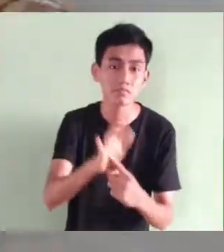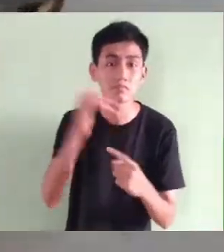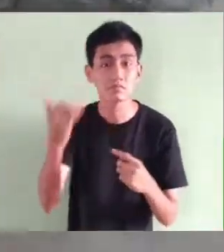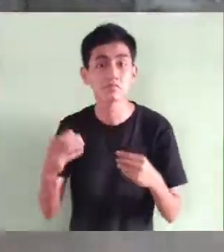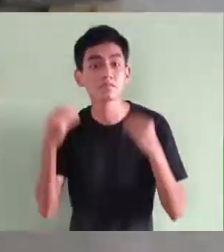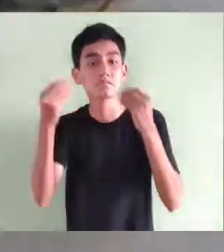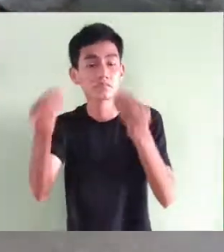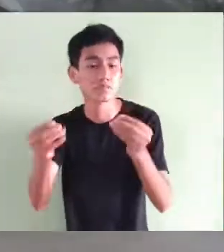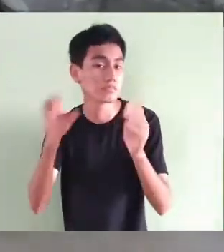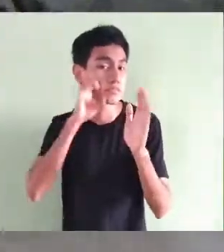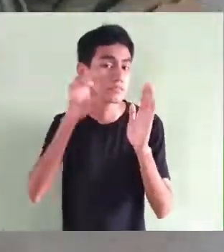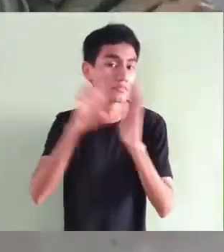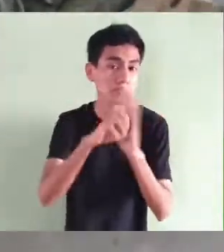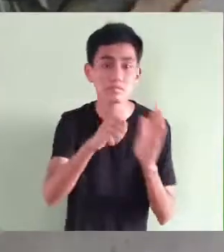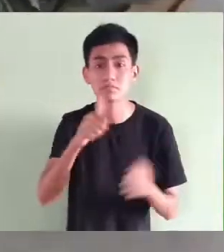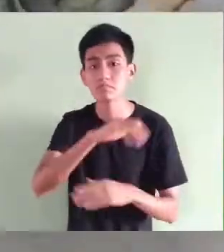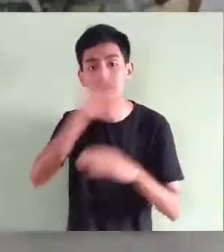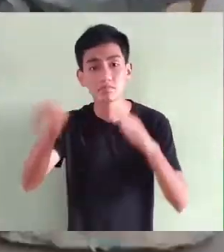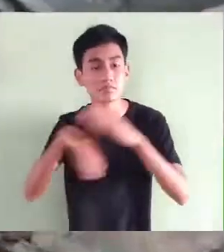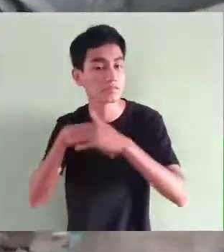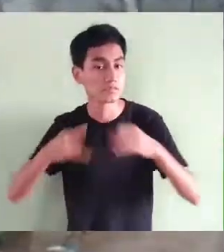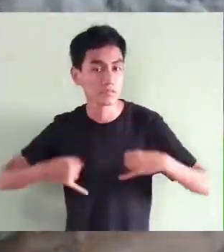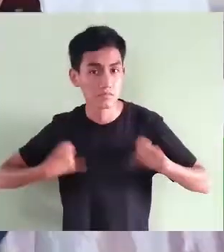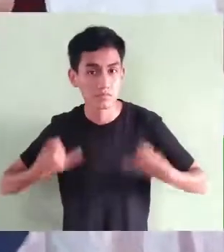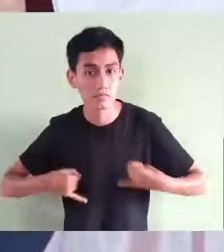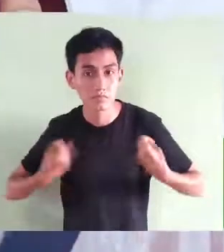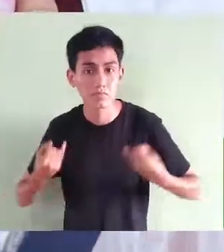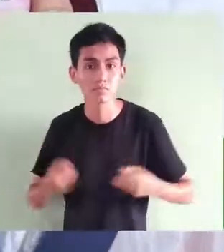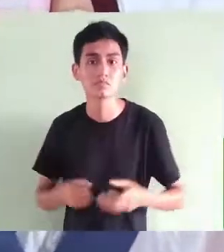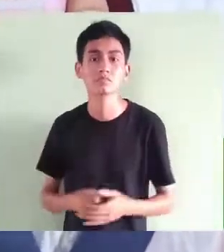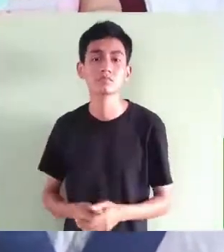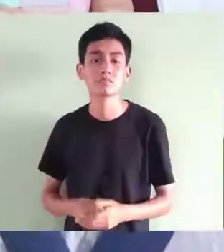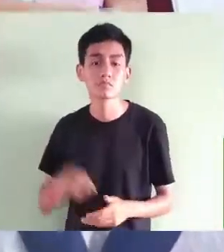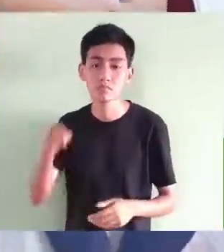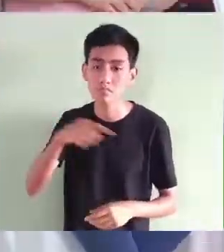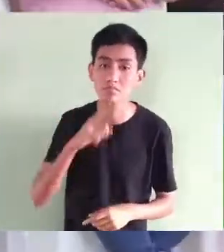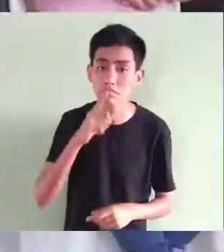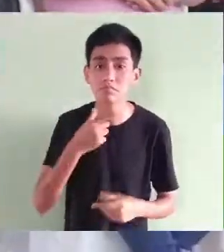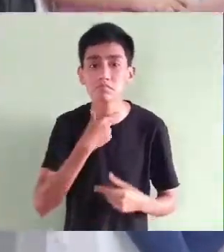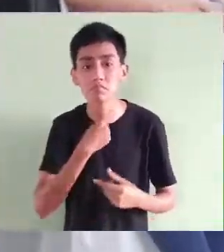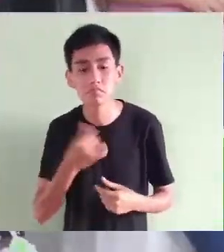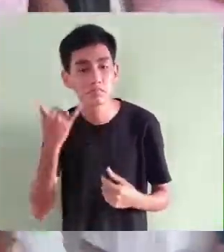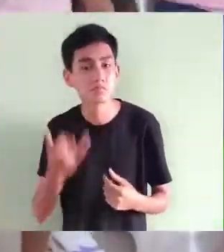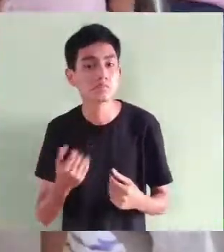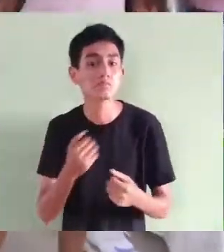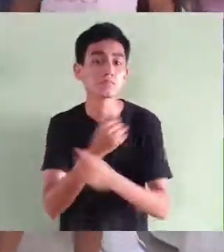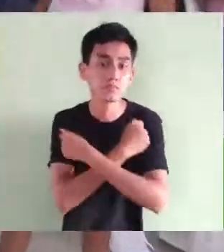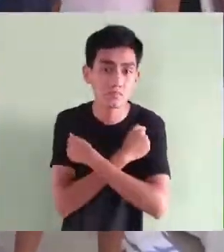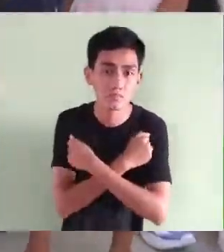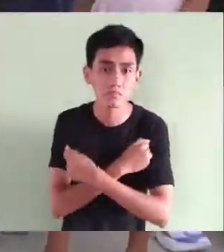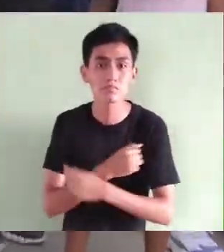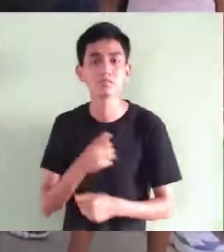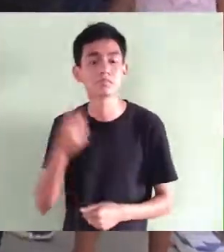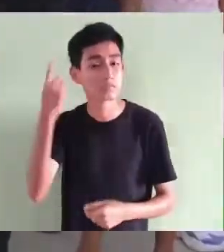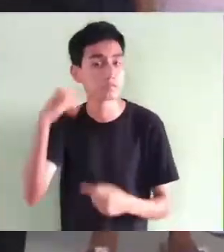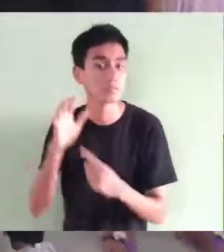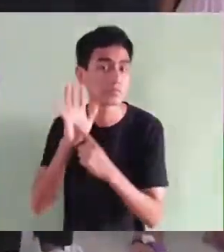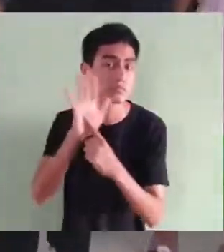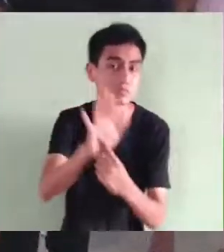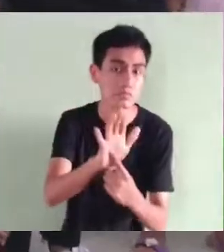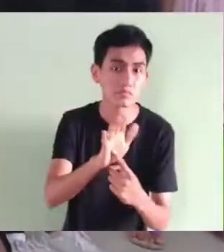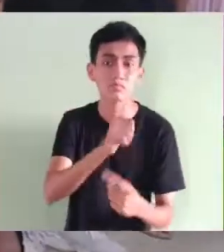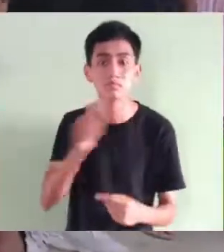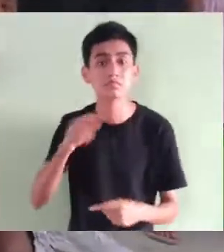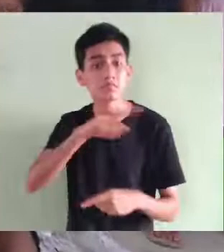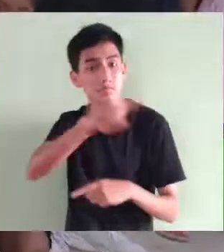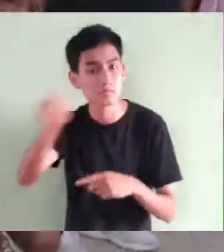presentar y dar un ejemplo a toda la juventud que está saliendo con ese gusto y cariño que se tiene ante